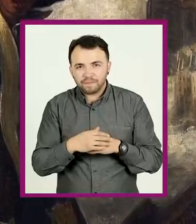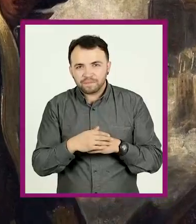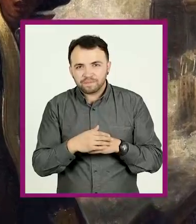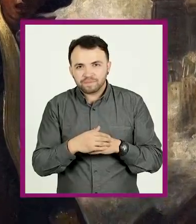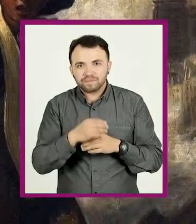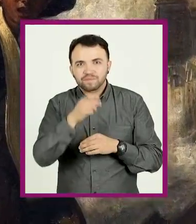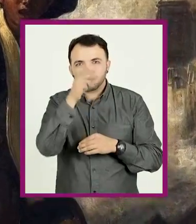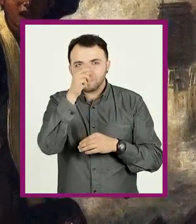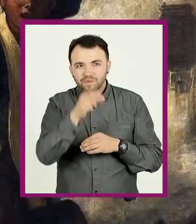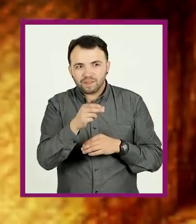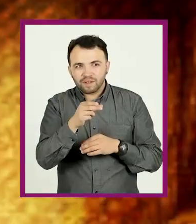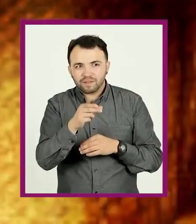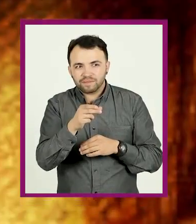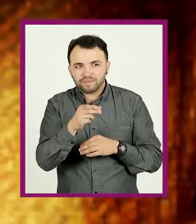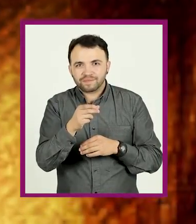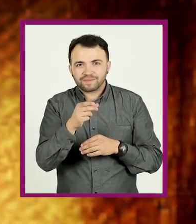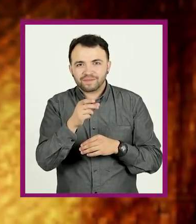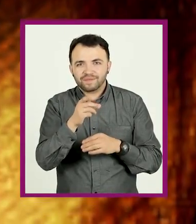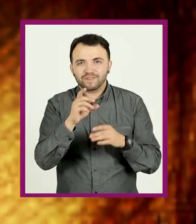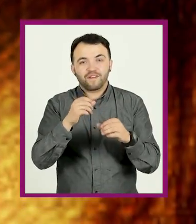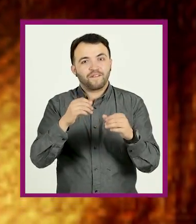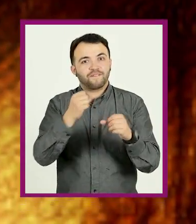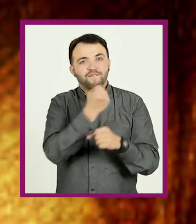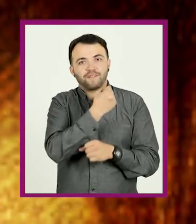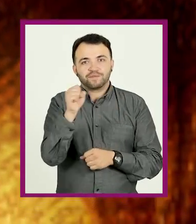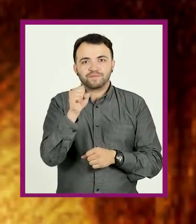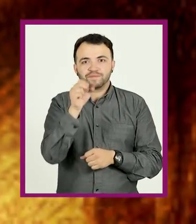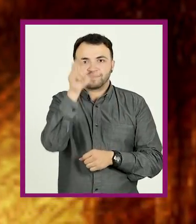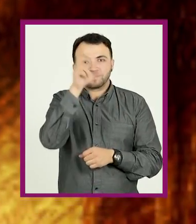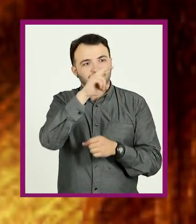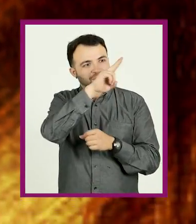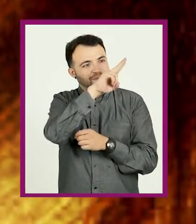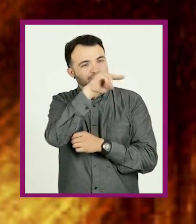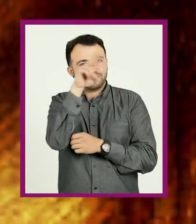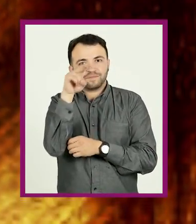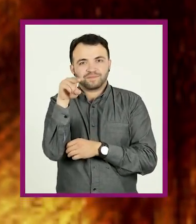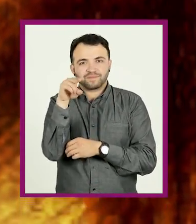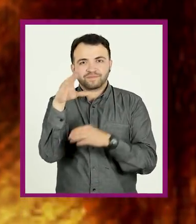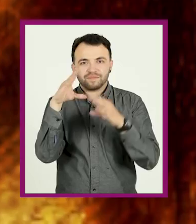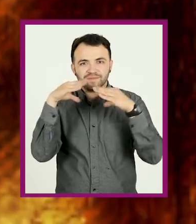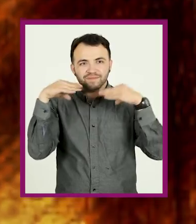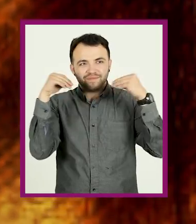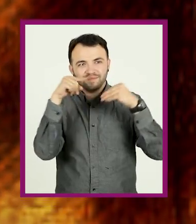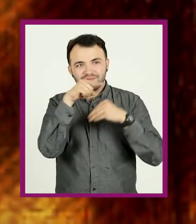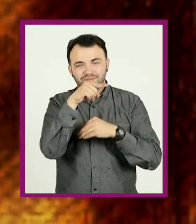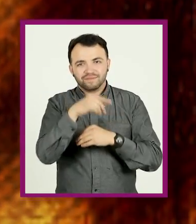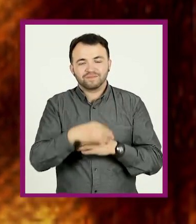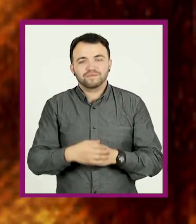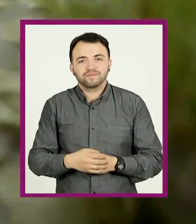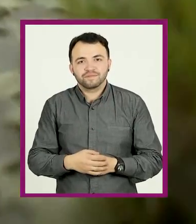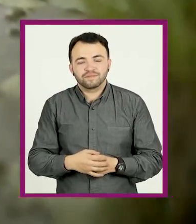de Delacroix y la Gioconda o Mona Lisa del genio Leonardo da Vinci.